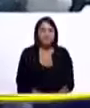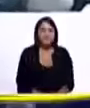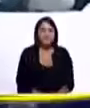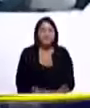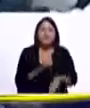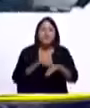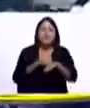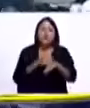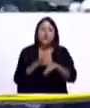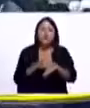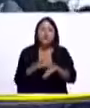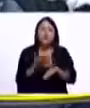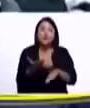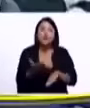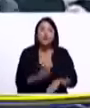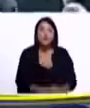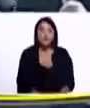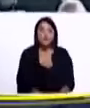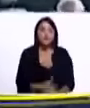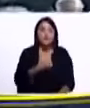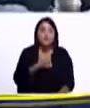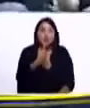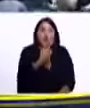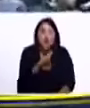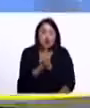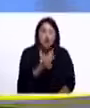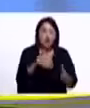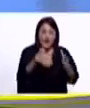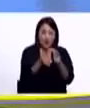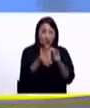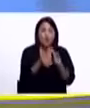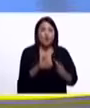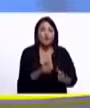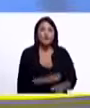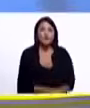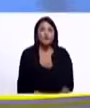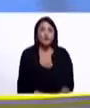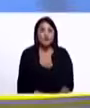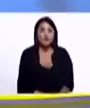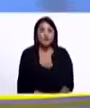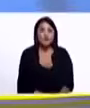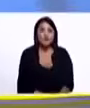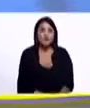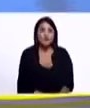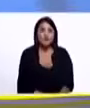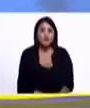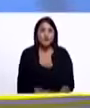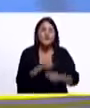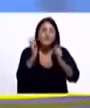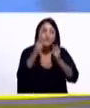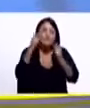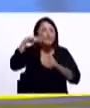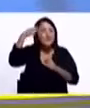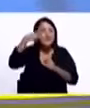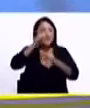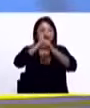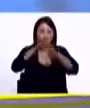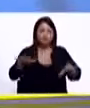Porque lo dije ahí en la reunión y salió ya el video, pero también lo